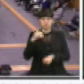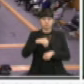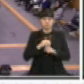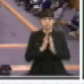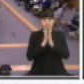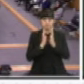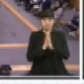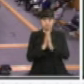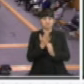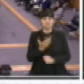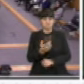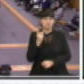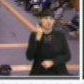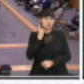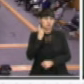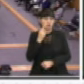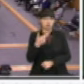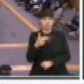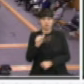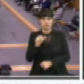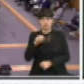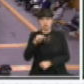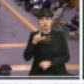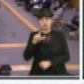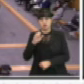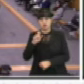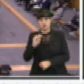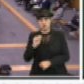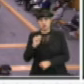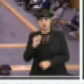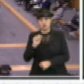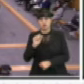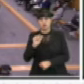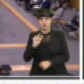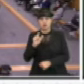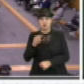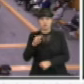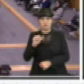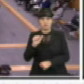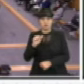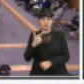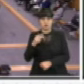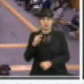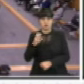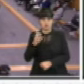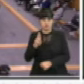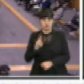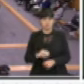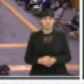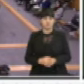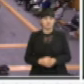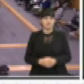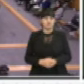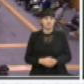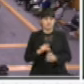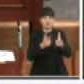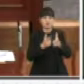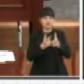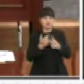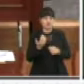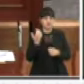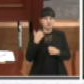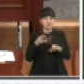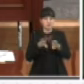en la mesa del Consejo empezaron a agredir de una manera muy alevosa al este los consejeros electorales